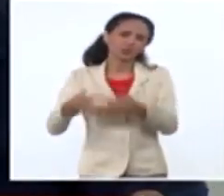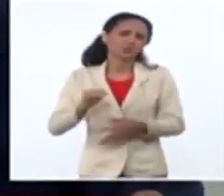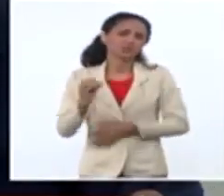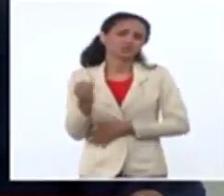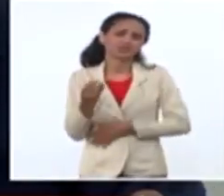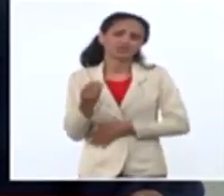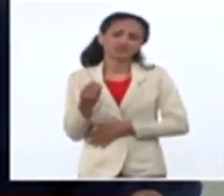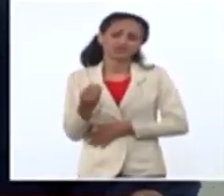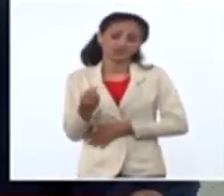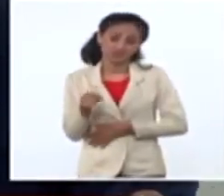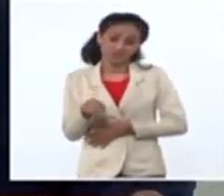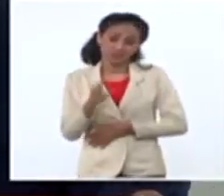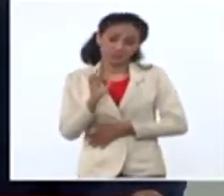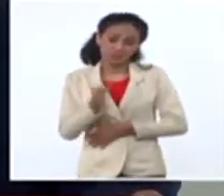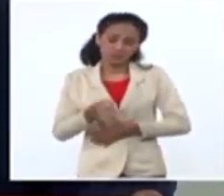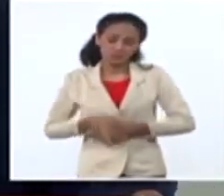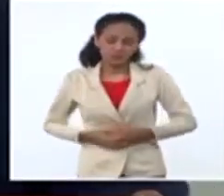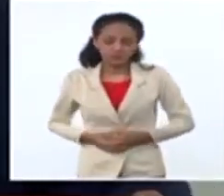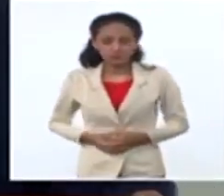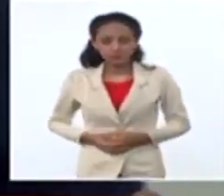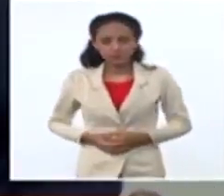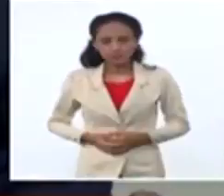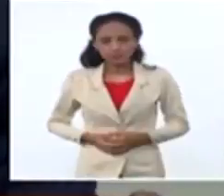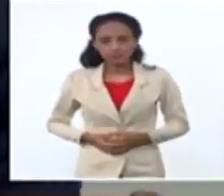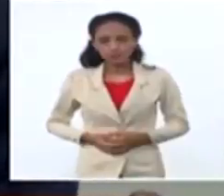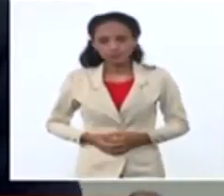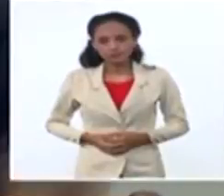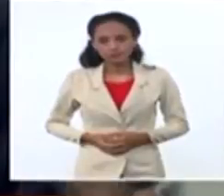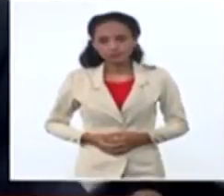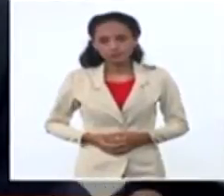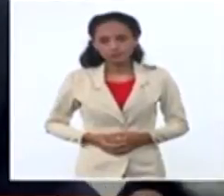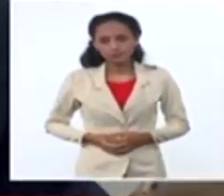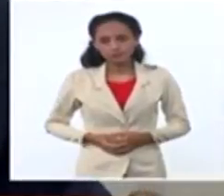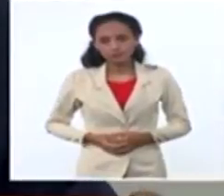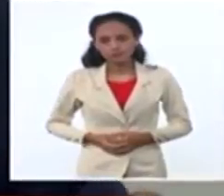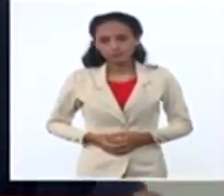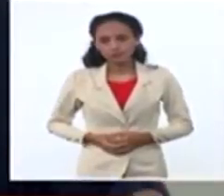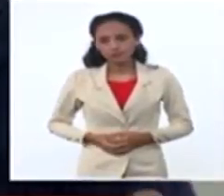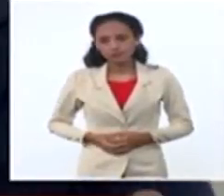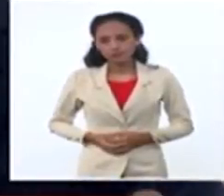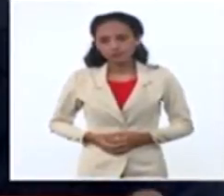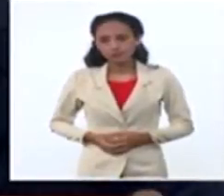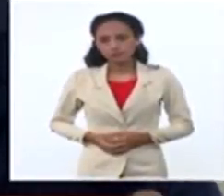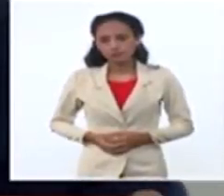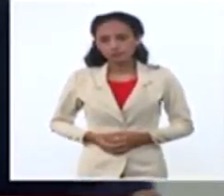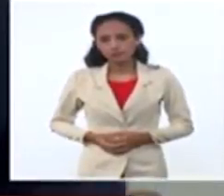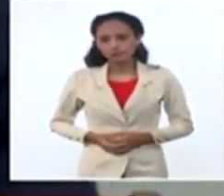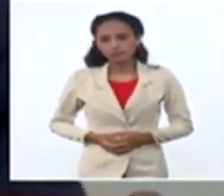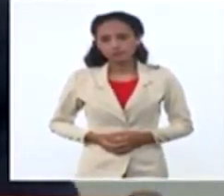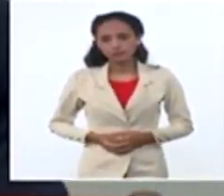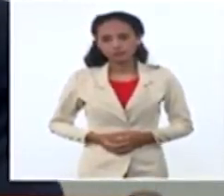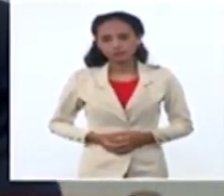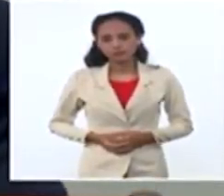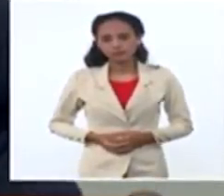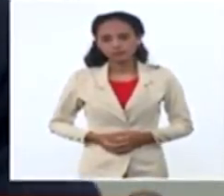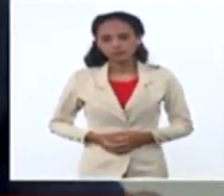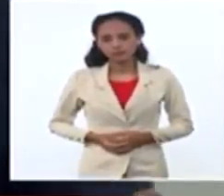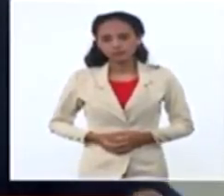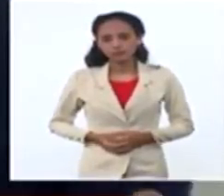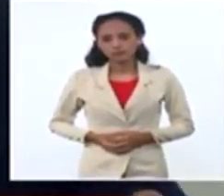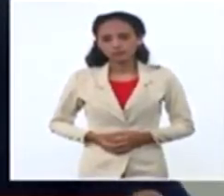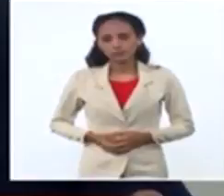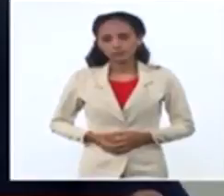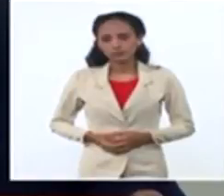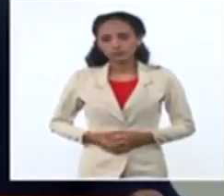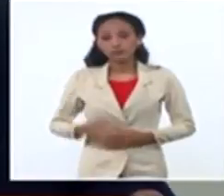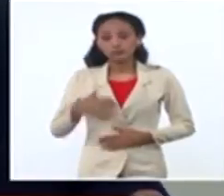internacional. De manera que solicito la solidaridad de la